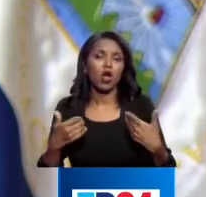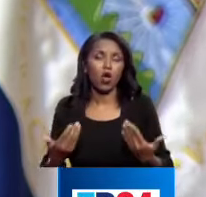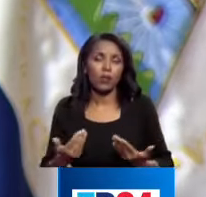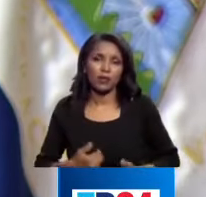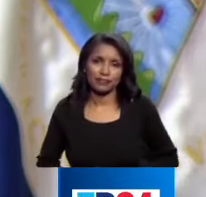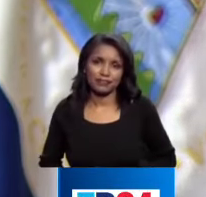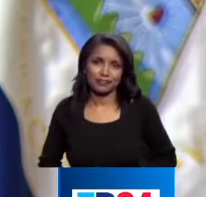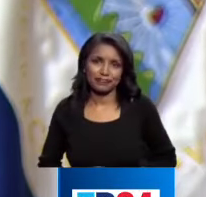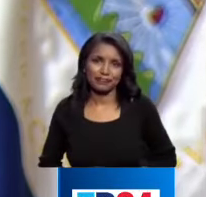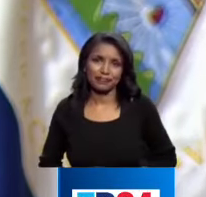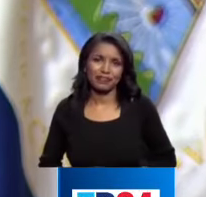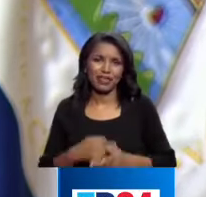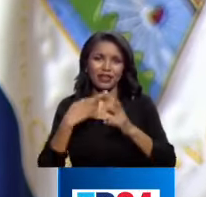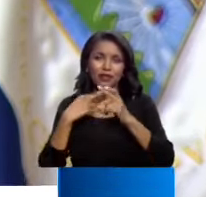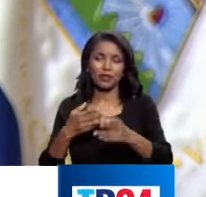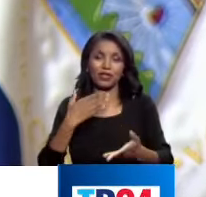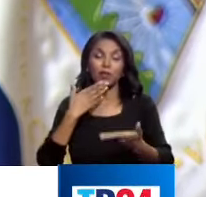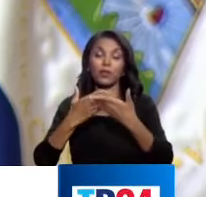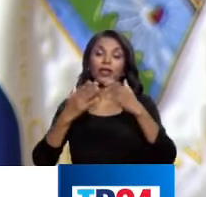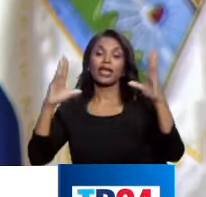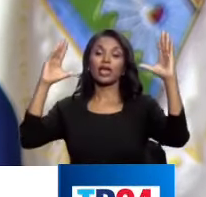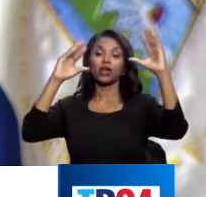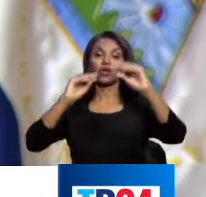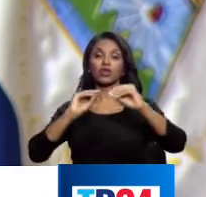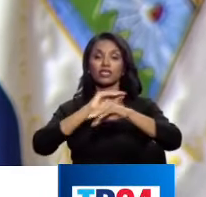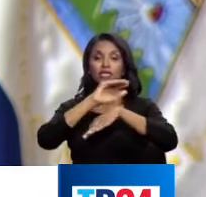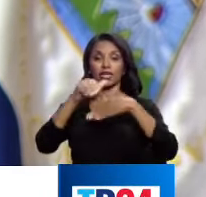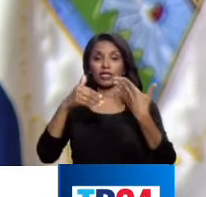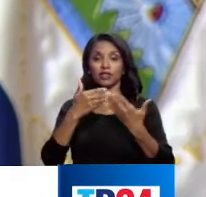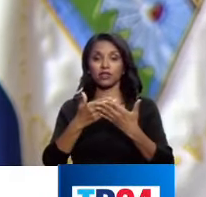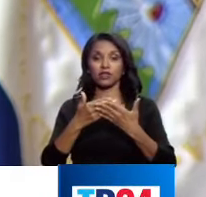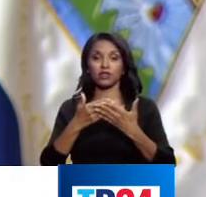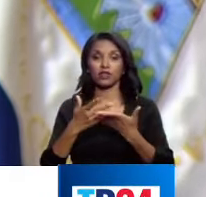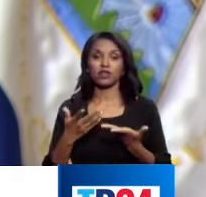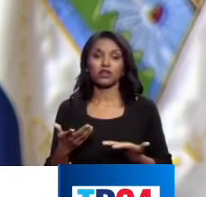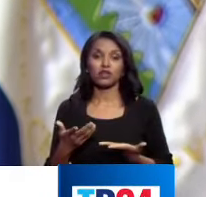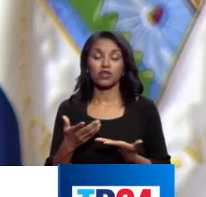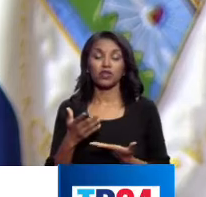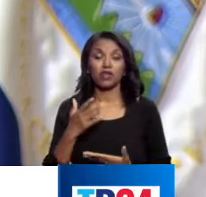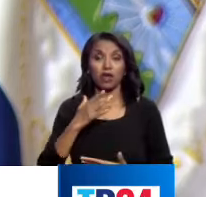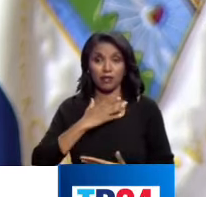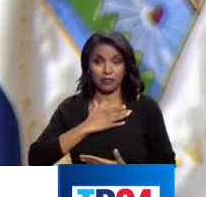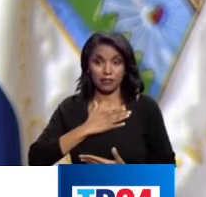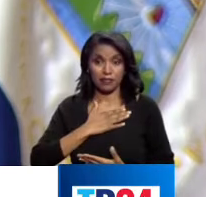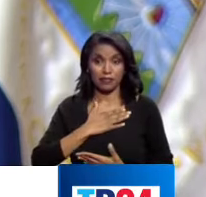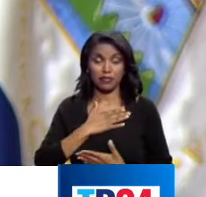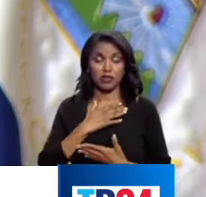primer lugar, quiero comprometerme frente al país que mi persona, Michael Chen, y nuestro equipo de